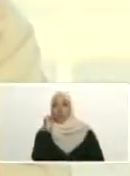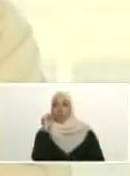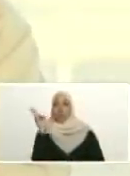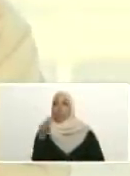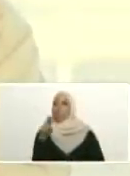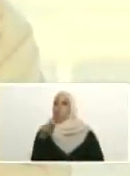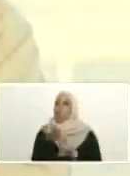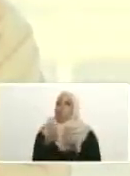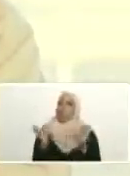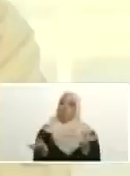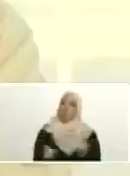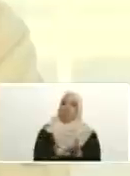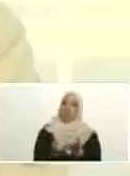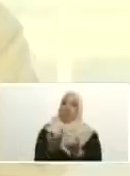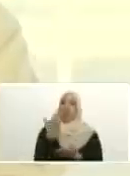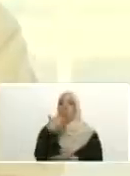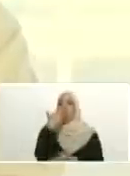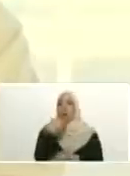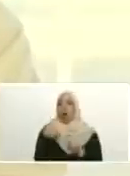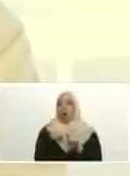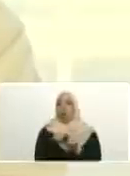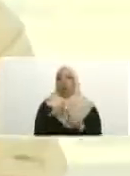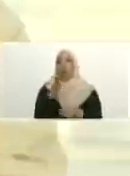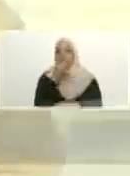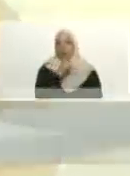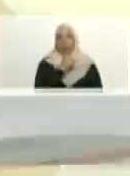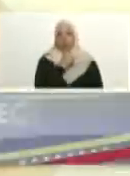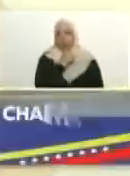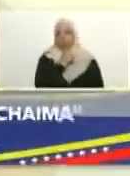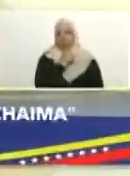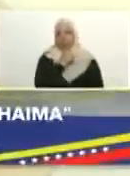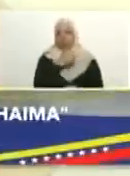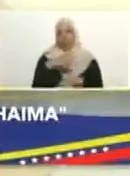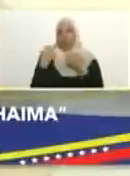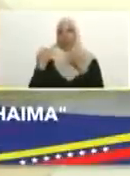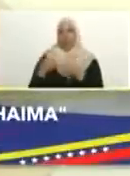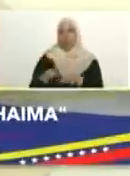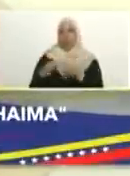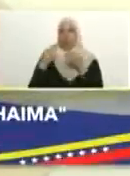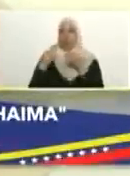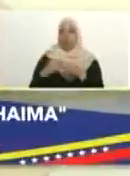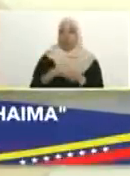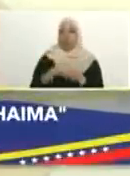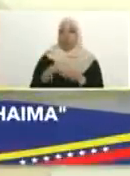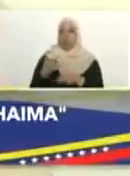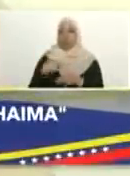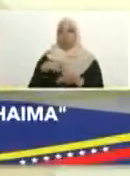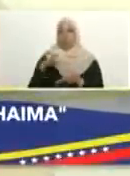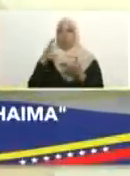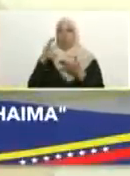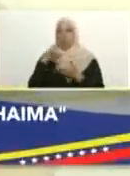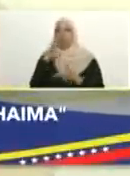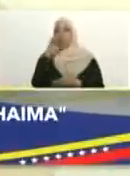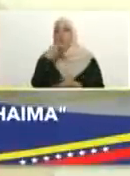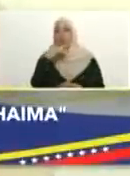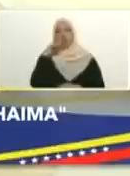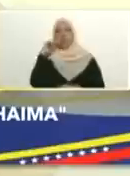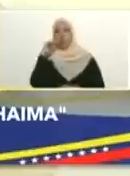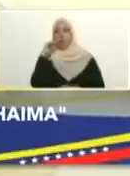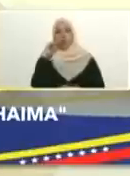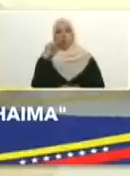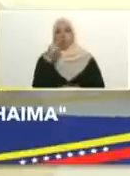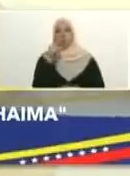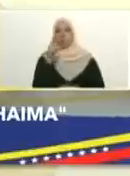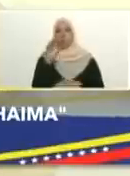lugar del mundo hay un mango así como este. Mira, y es natural. Yo tomo mi jugo sin azúcar. Porque